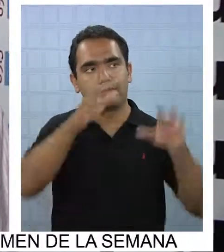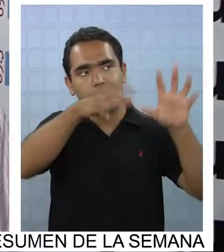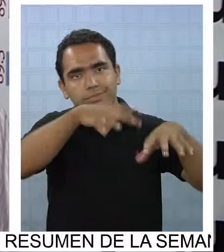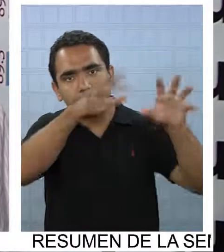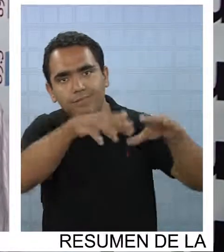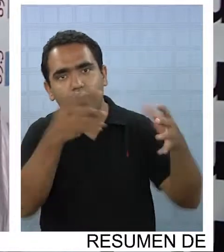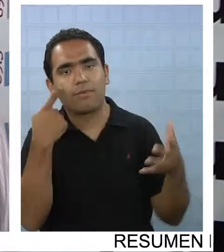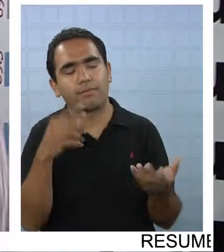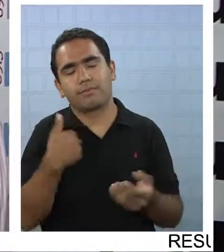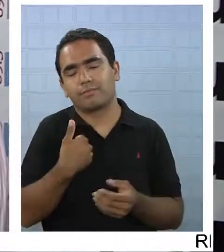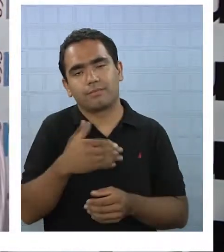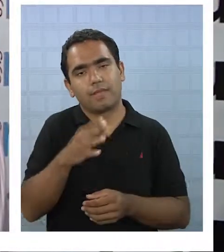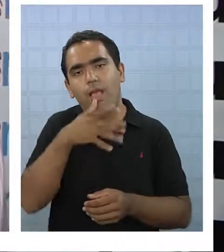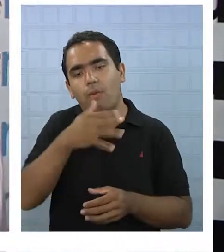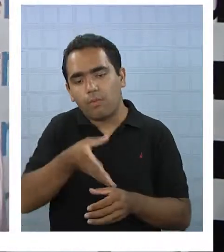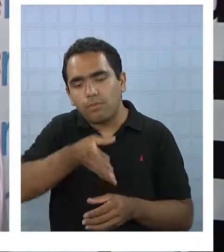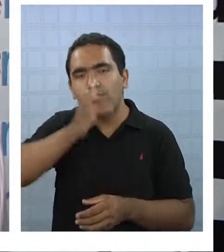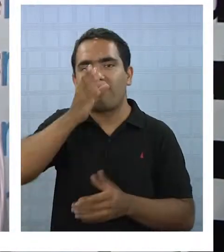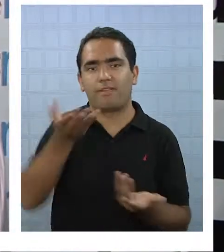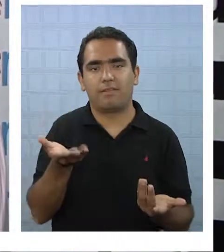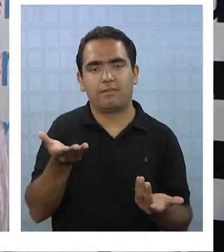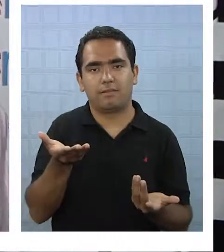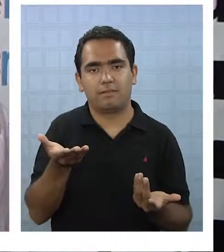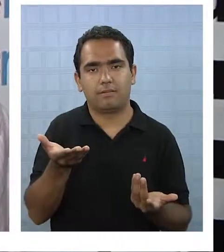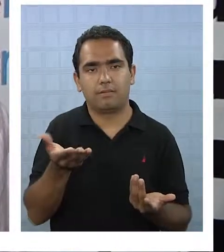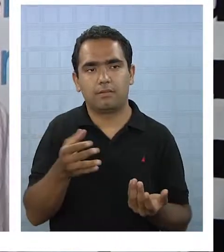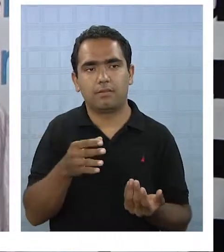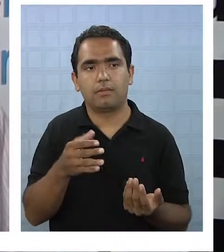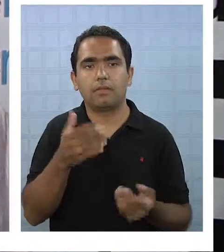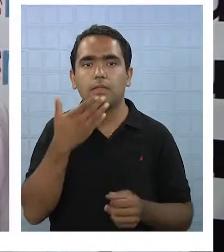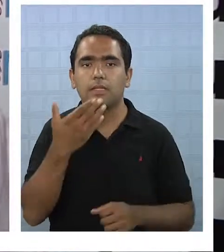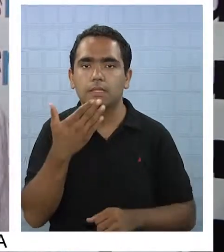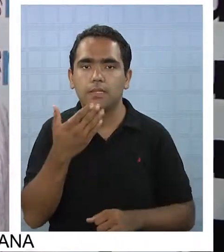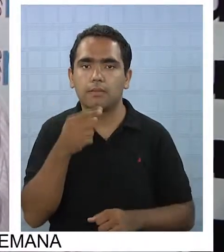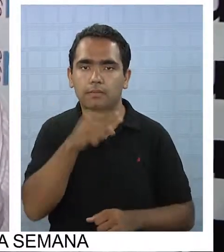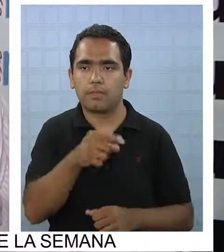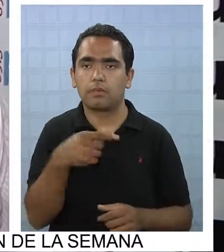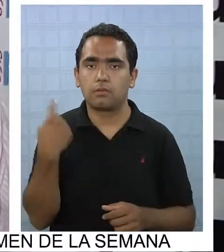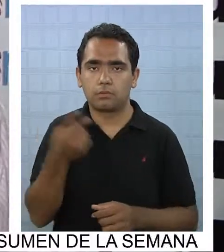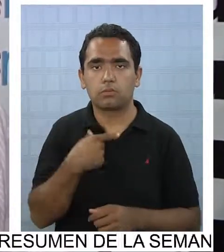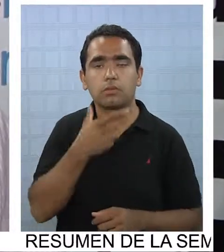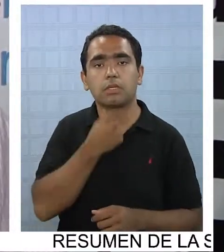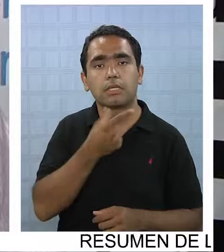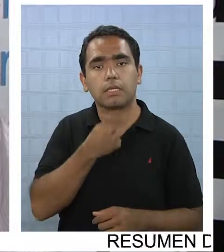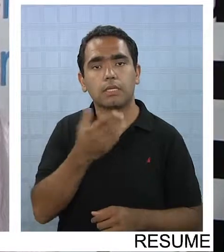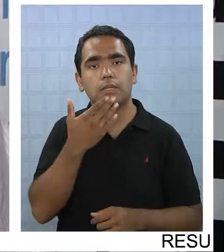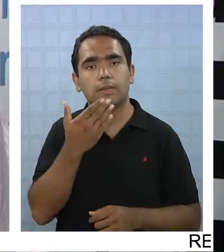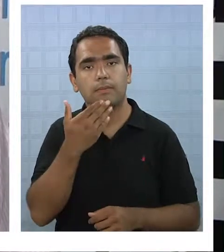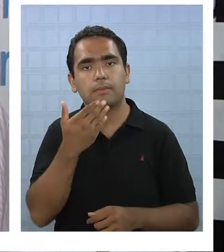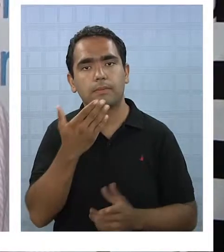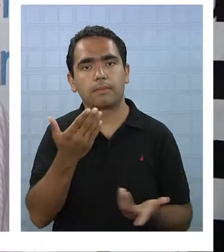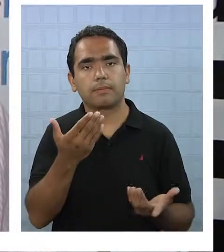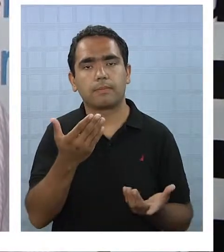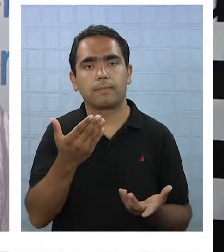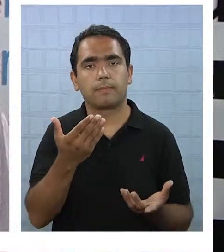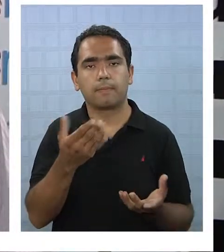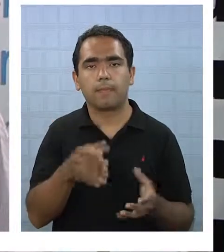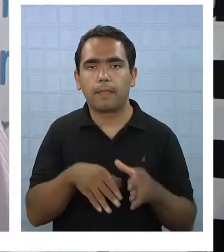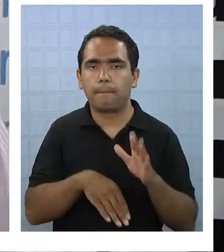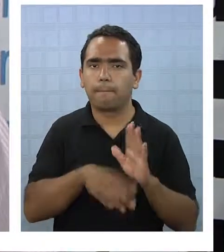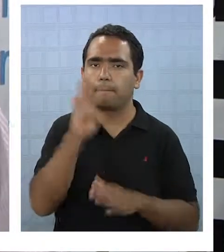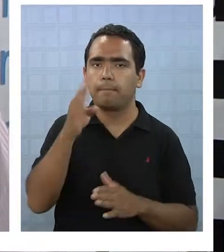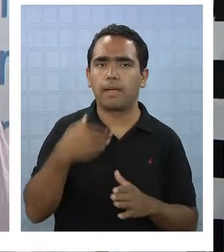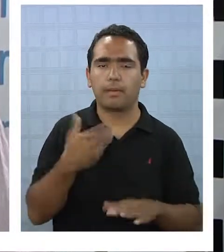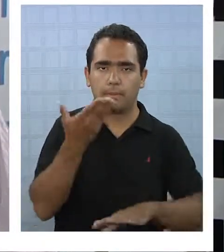pero agua para beber y vemos en esta campaña hemos querido también aumentar digamos la